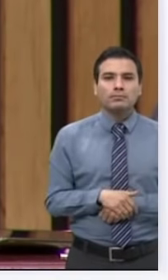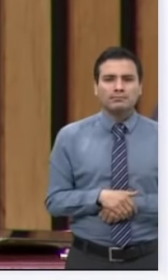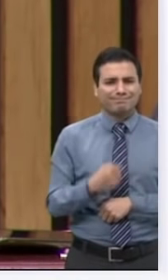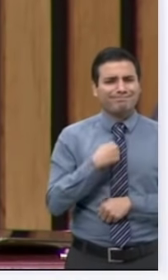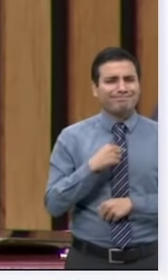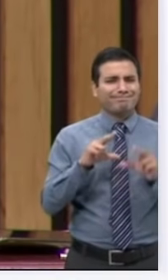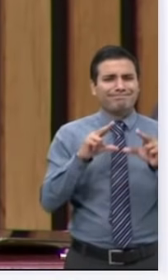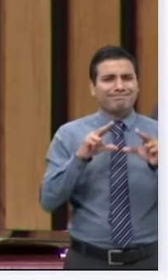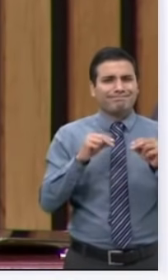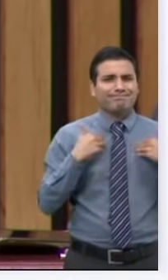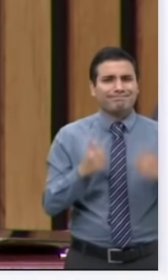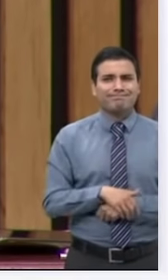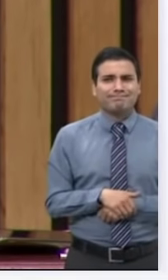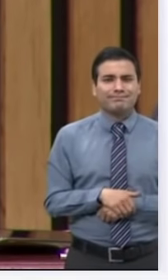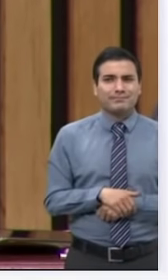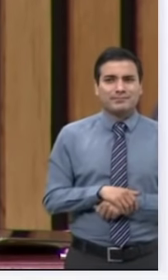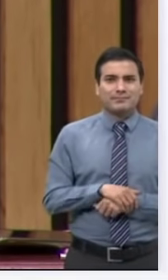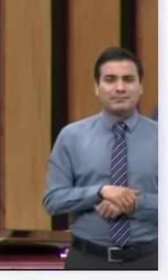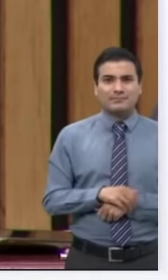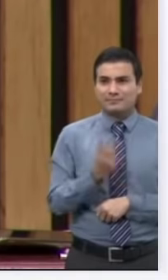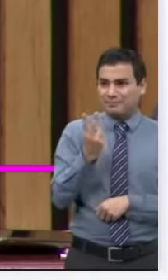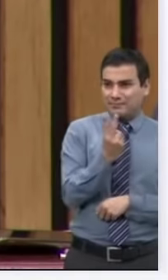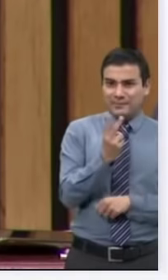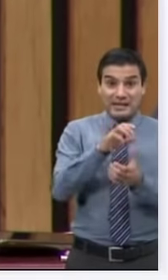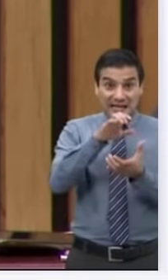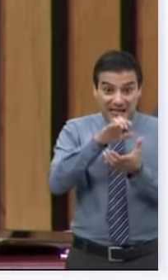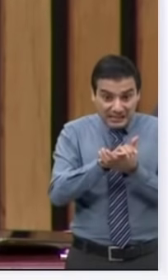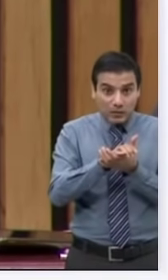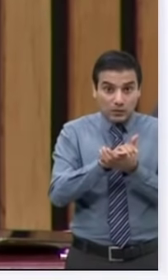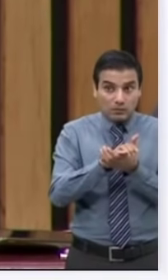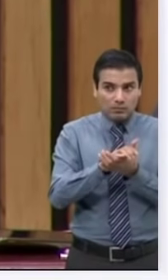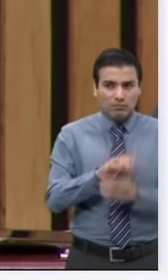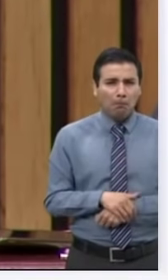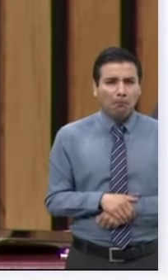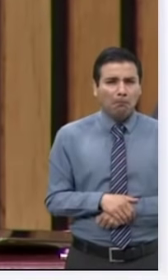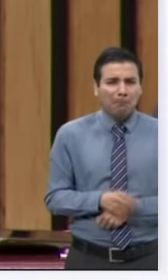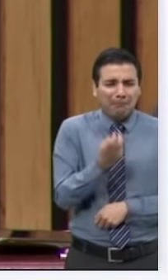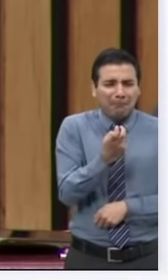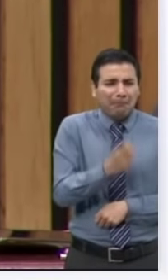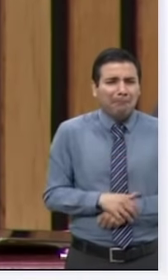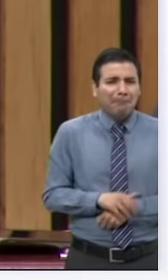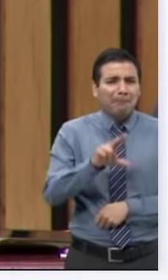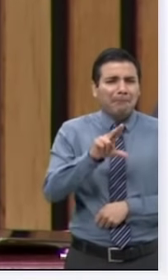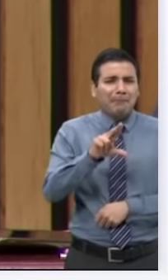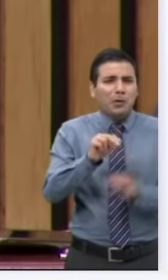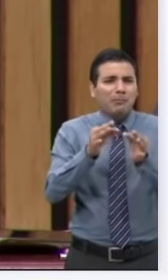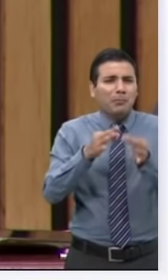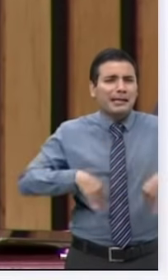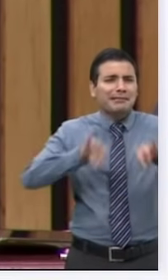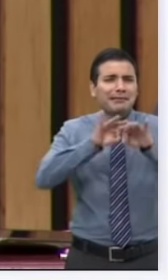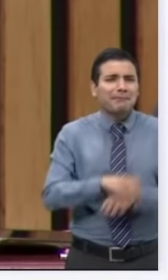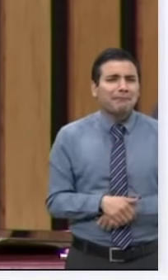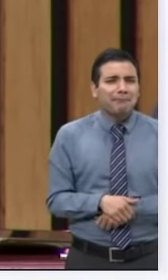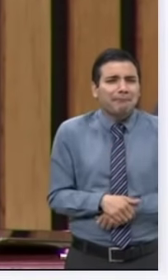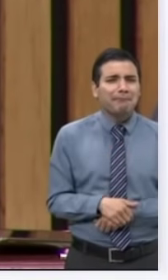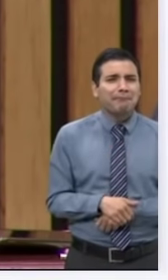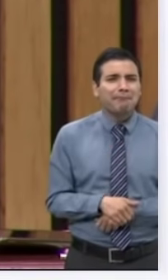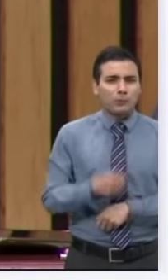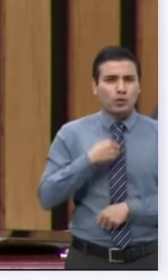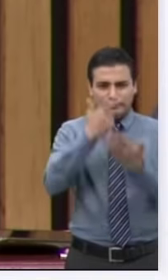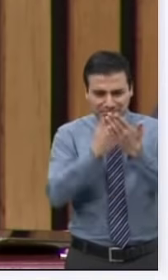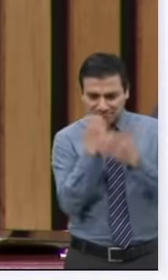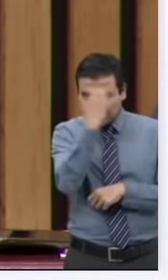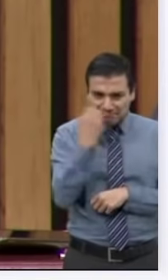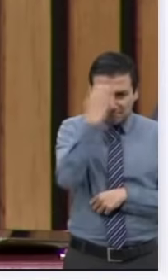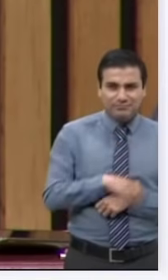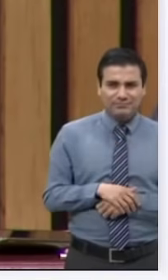entiendo que estar casado con alguien sea de un agravante ni un atenuante cuando uno analiza faltas en materia de fiscalización en